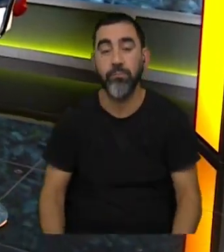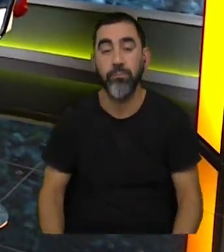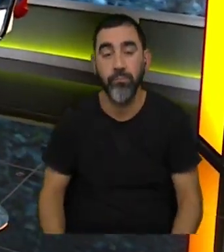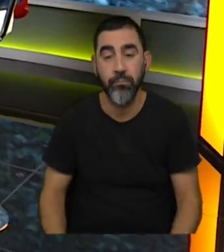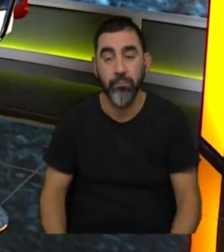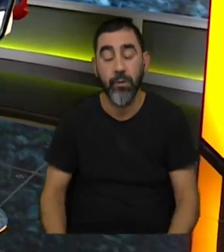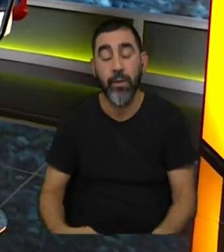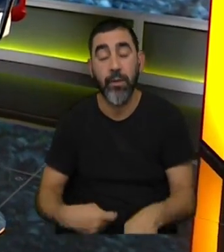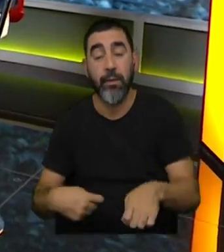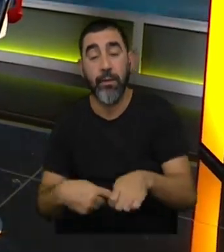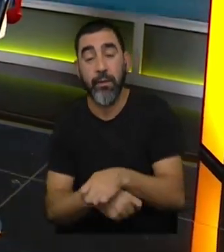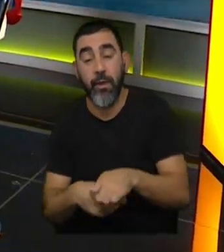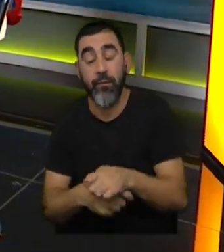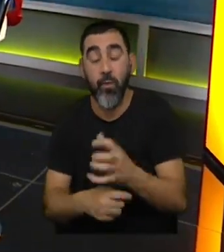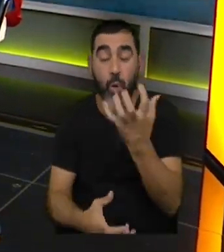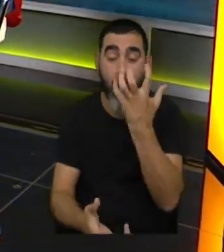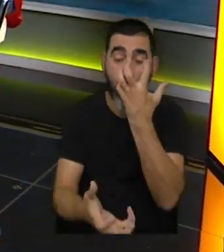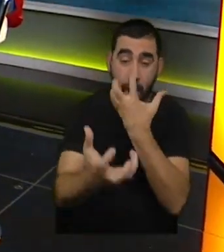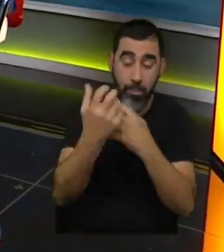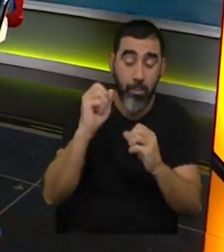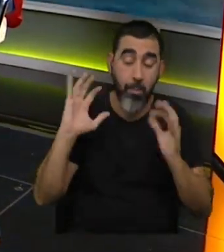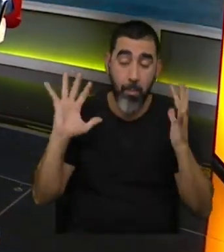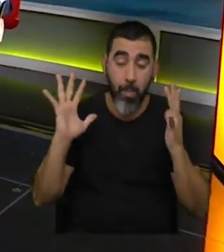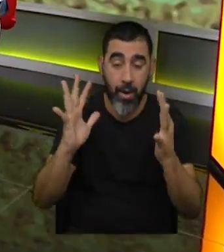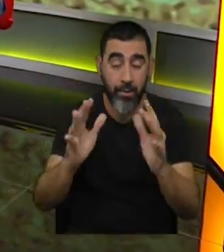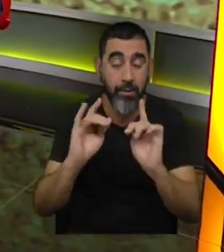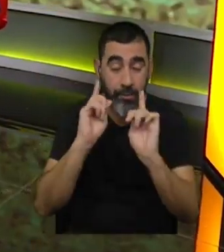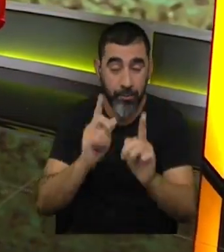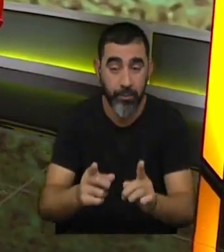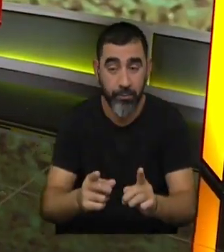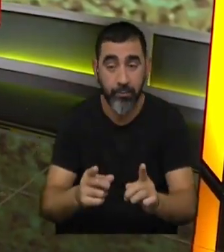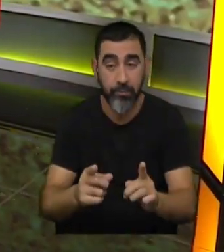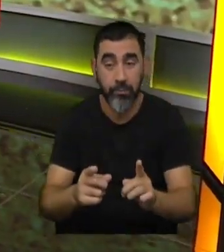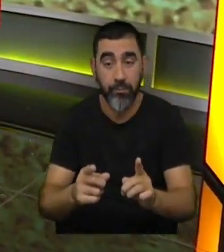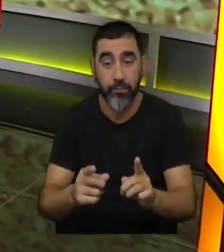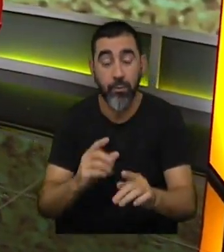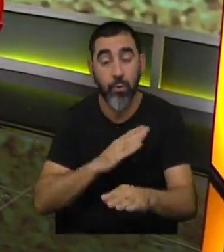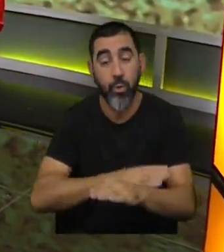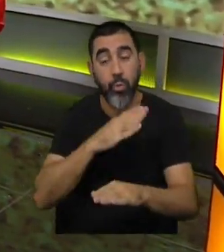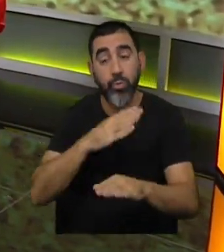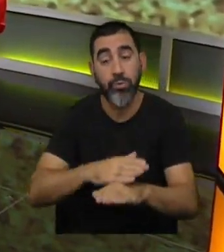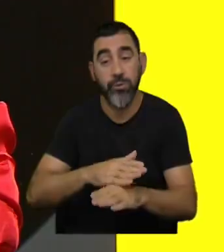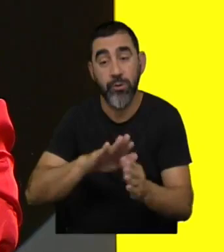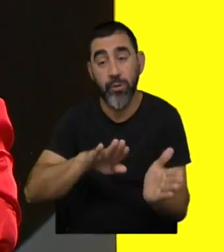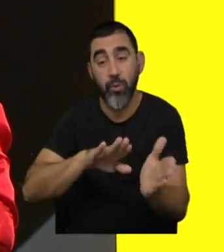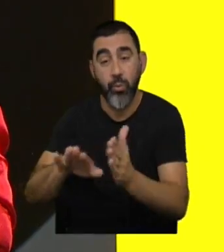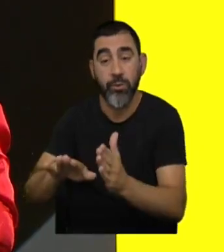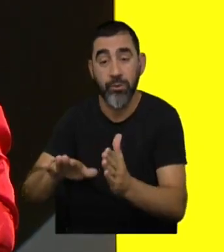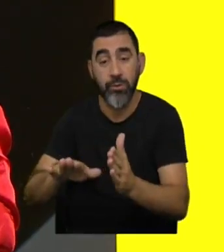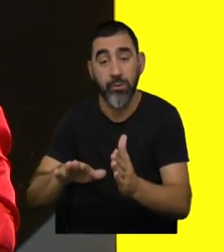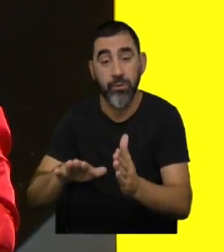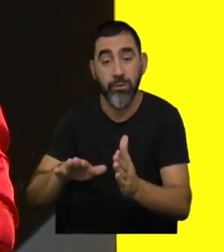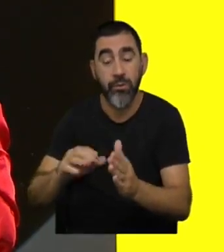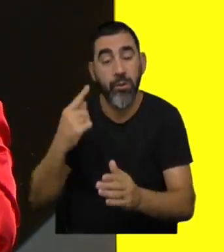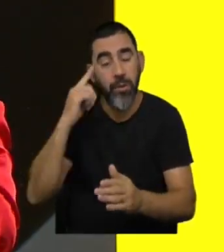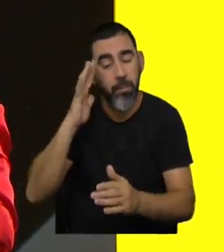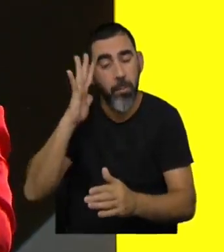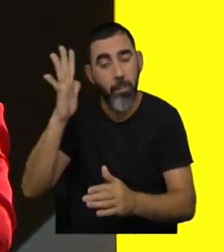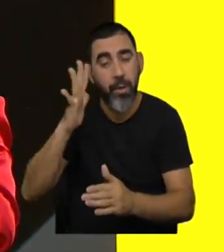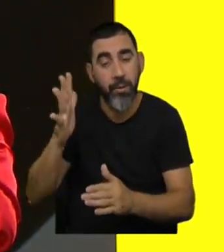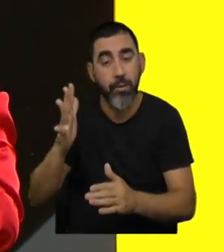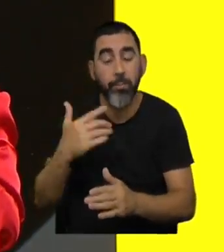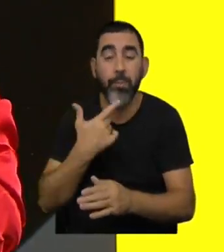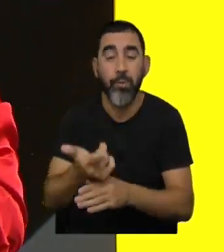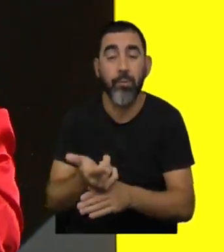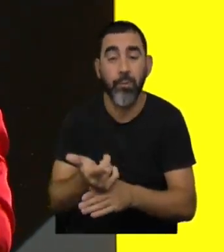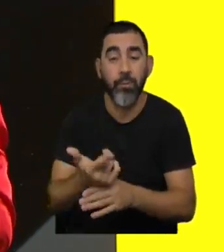el tráfico de fauna y flora silvestre, que tiene un impacto más allá de que quizás el primero que uno piensa, que es el de, bueno,